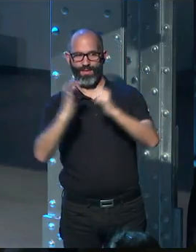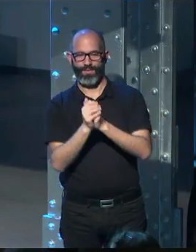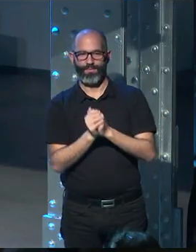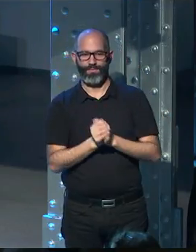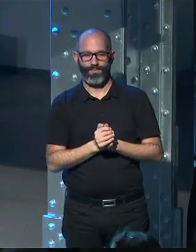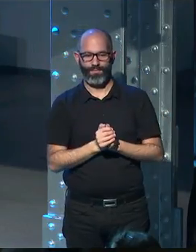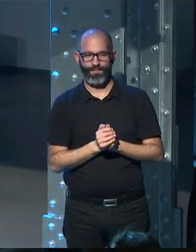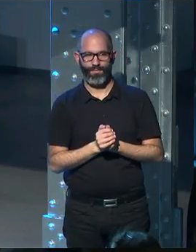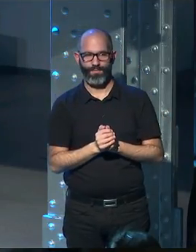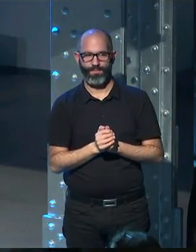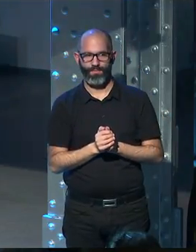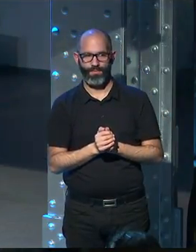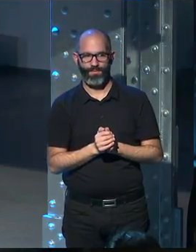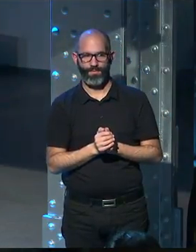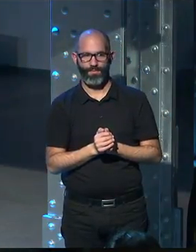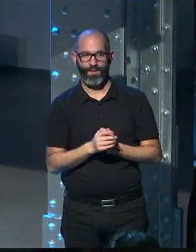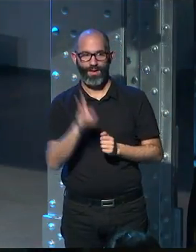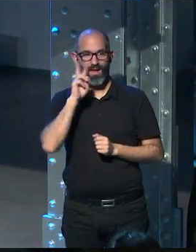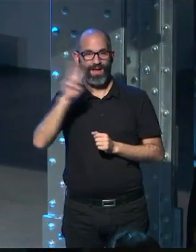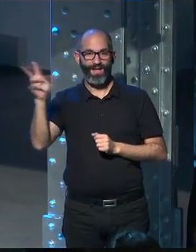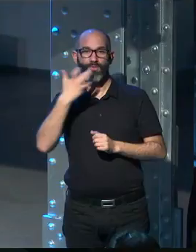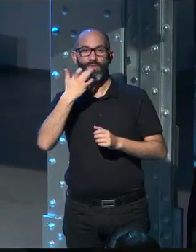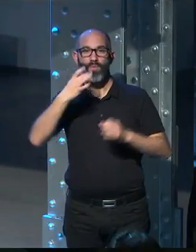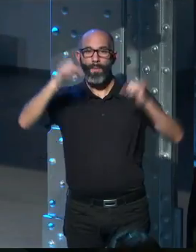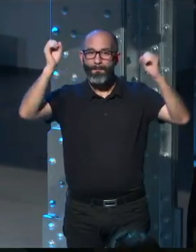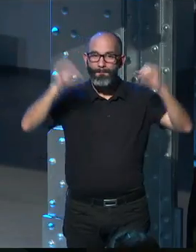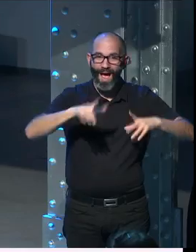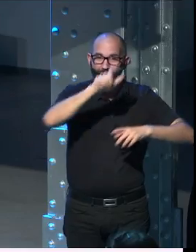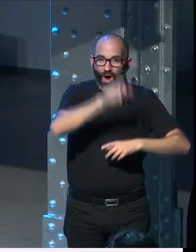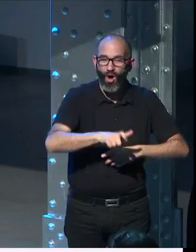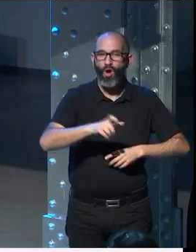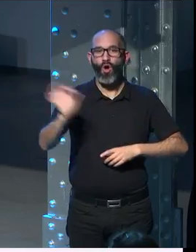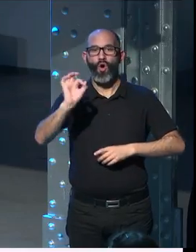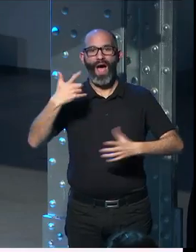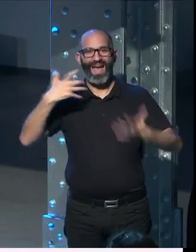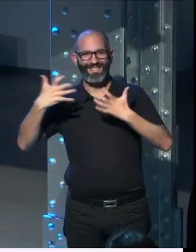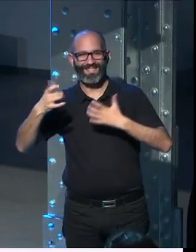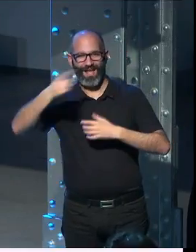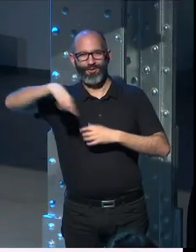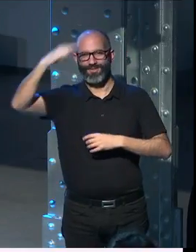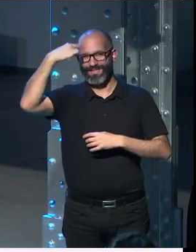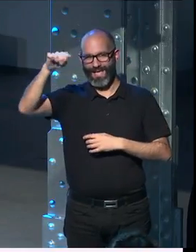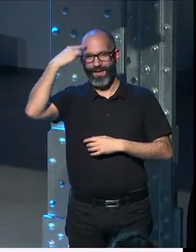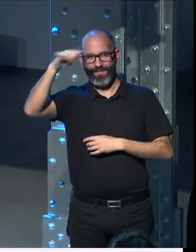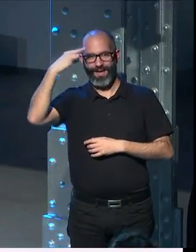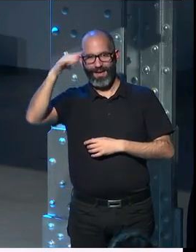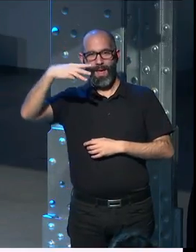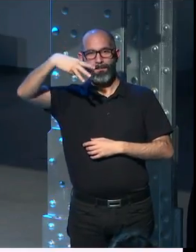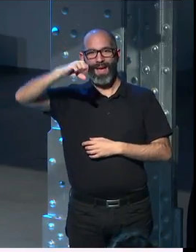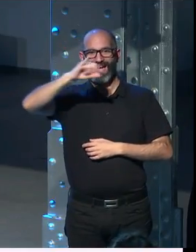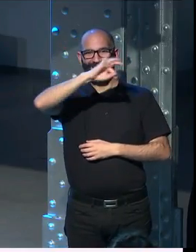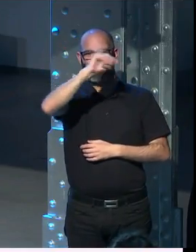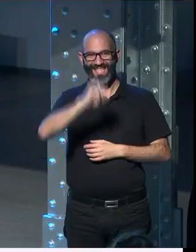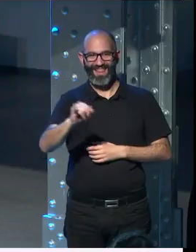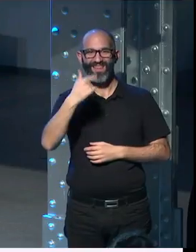¿vale? Y esto los magos y los artistas también lo saben. Matisse yo dijo, yo no pinto cosas,